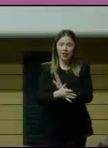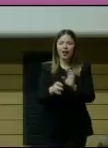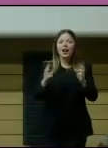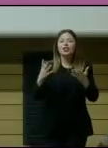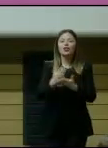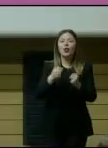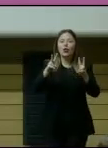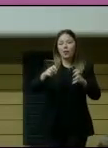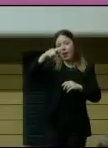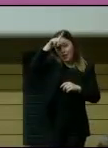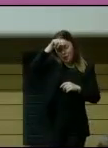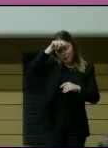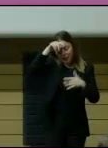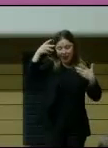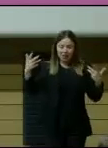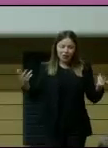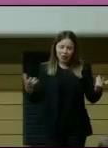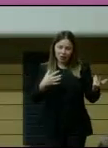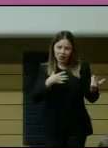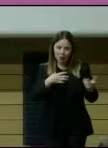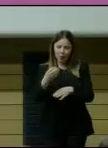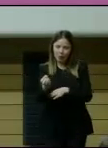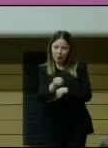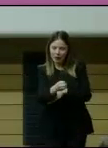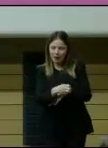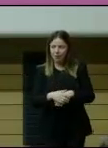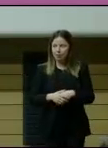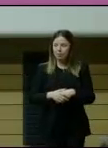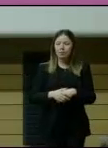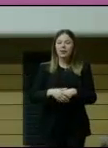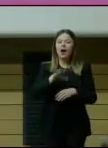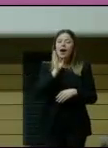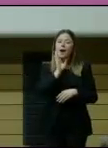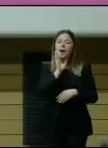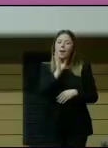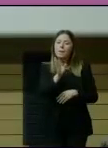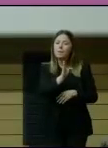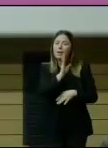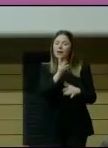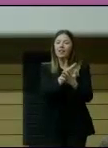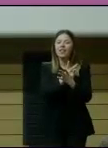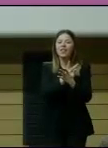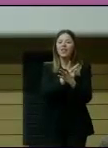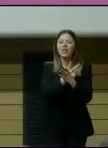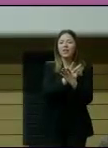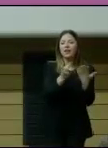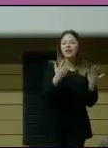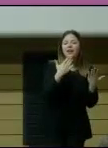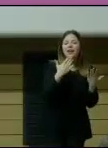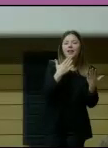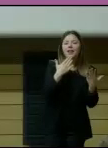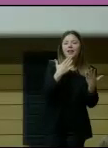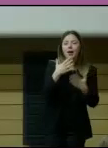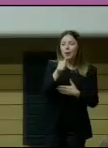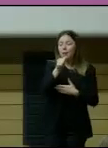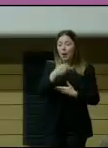cuestión diplomática que no podemos perder de vista. Arrestan a Florida a la madre de 17 años que dio a su bebé el biberón